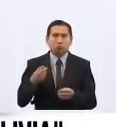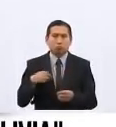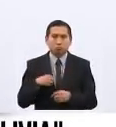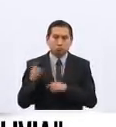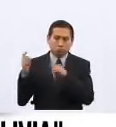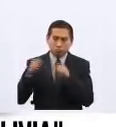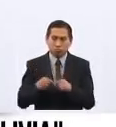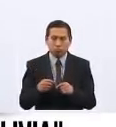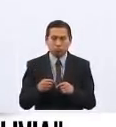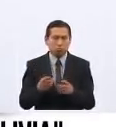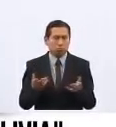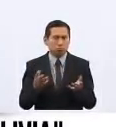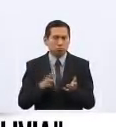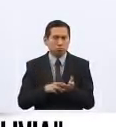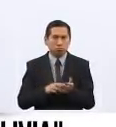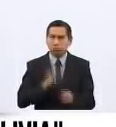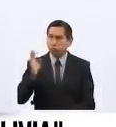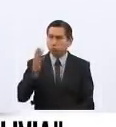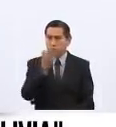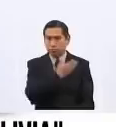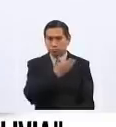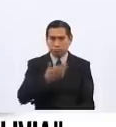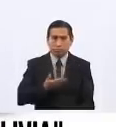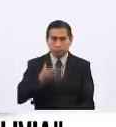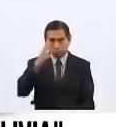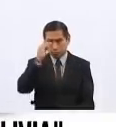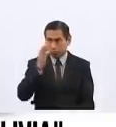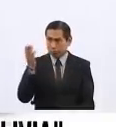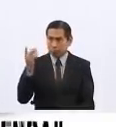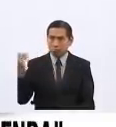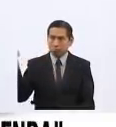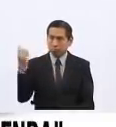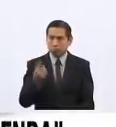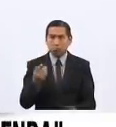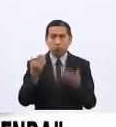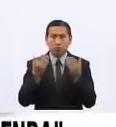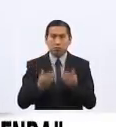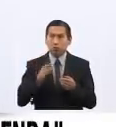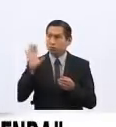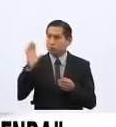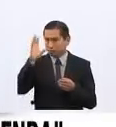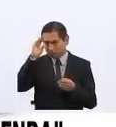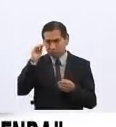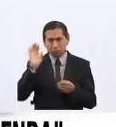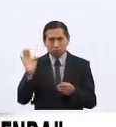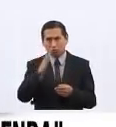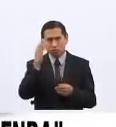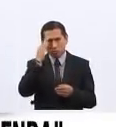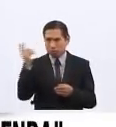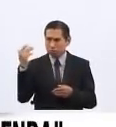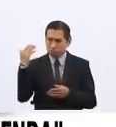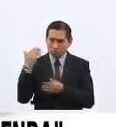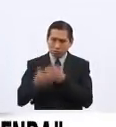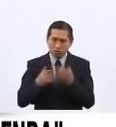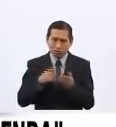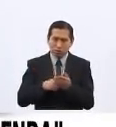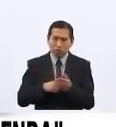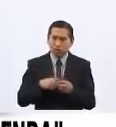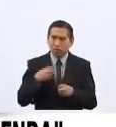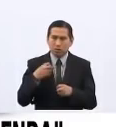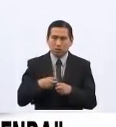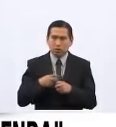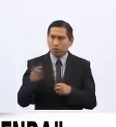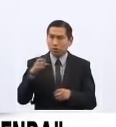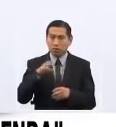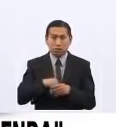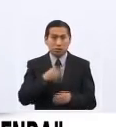expreso deseo del presidente Santiago Abascal, que está en este momento, como ustedes saben, en un proceso muy complejo en